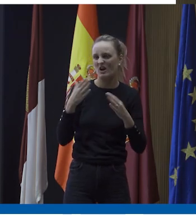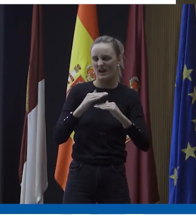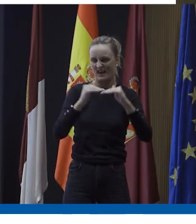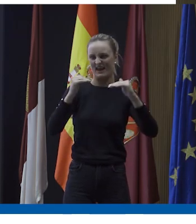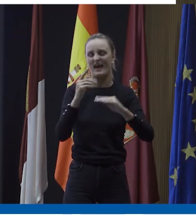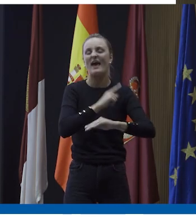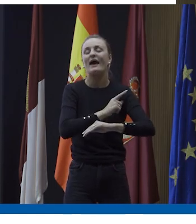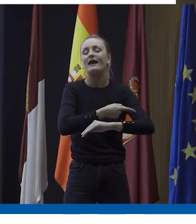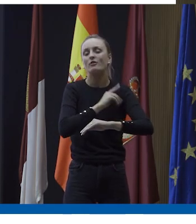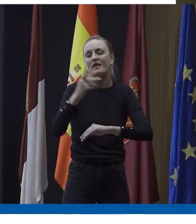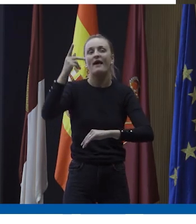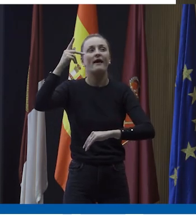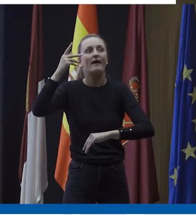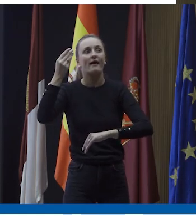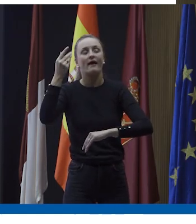Kegel? Pues